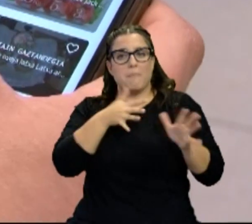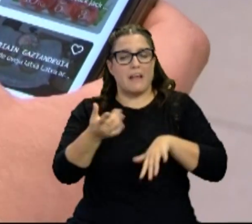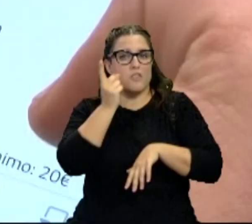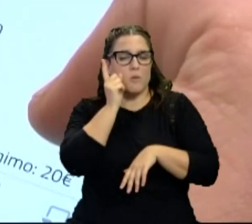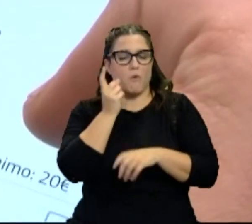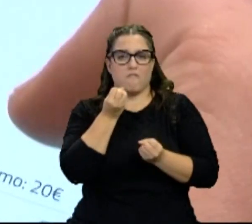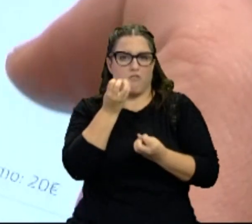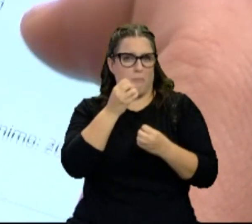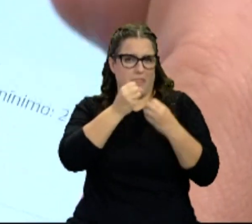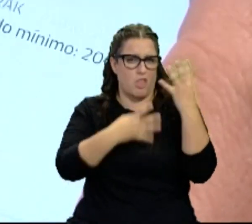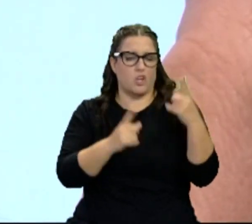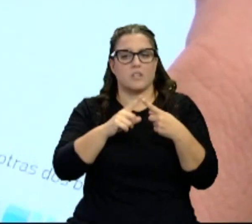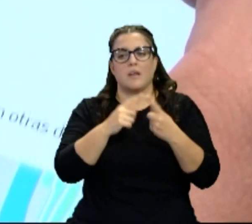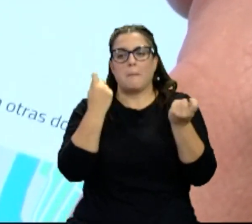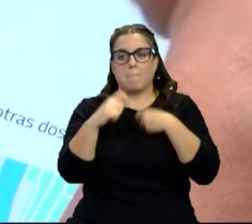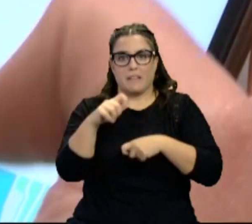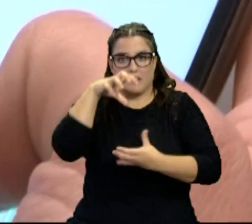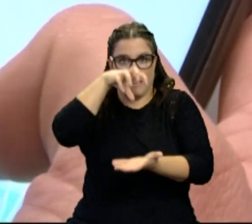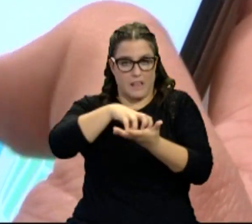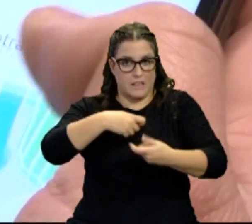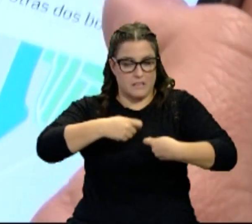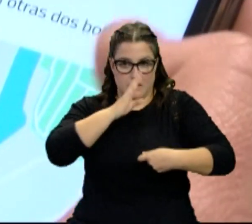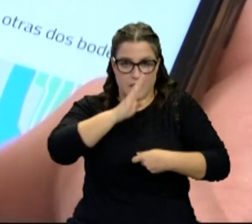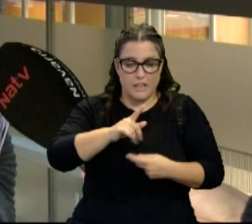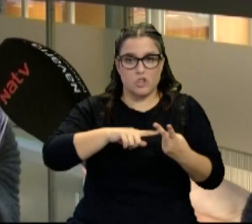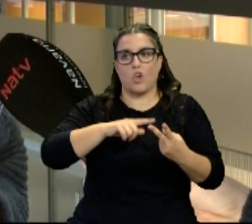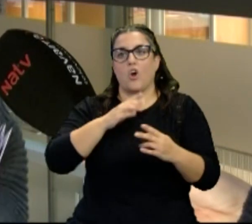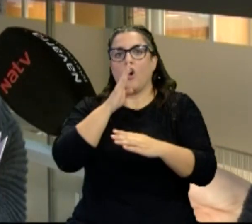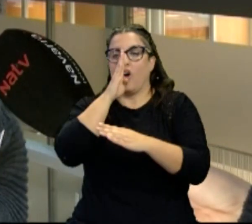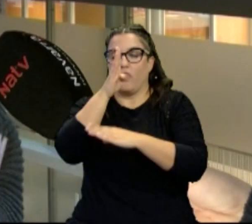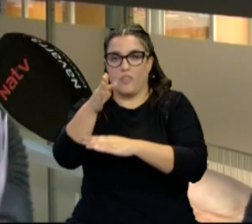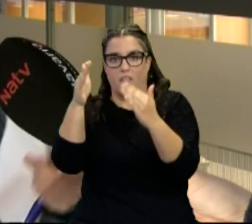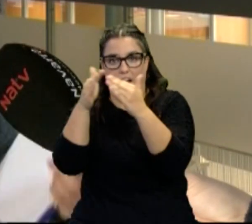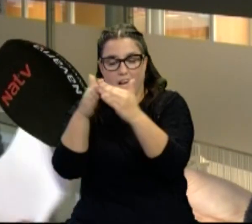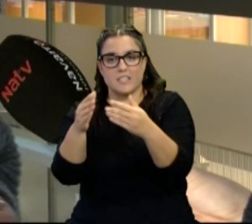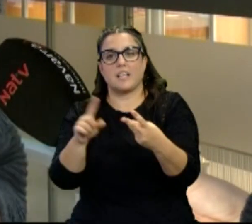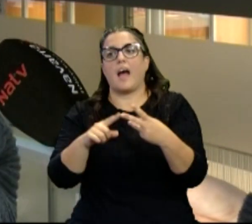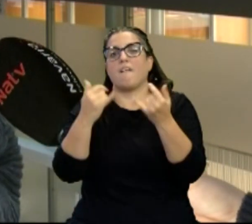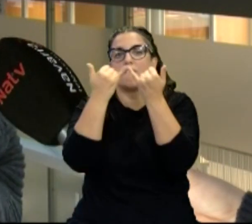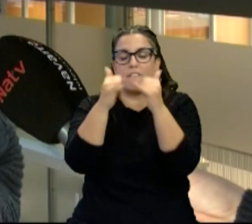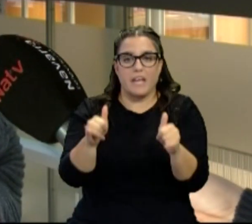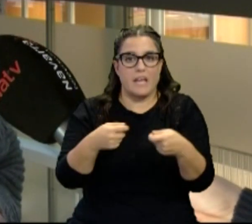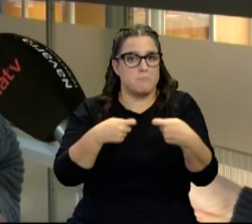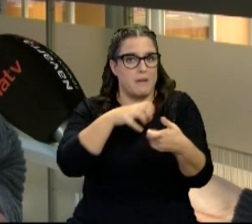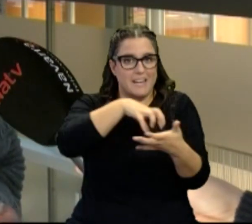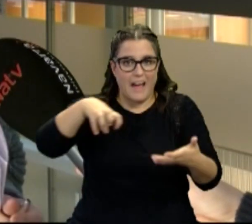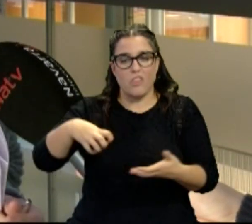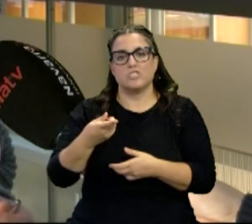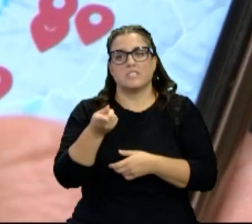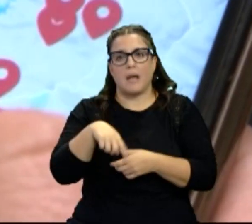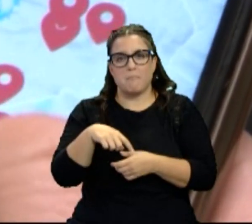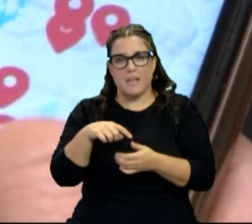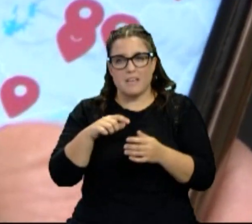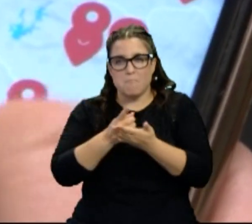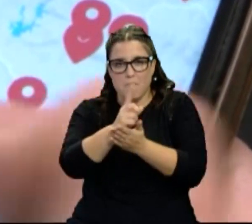domicilio como venta en explotación, como personas productoras que hacen visitas, ferias y mercados, y luego además hicimos un mapeo de